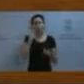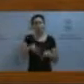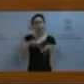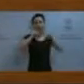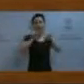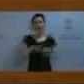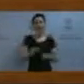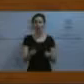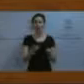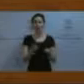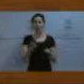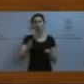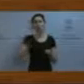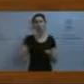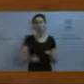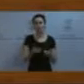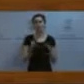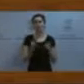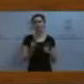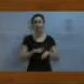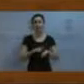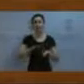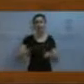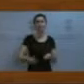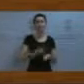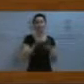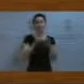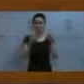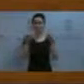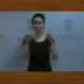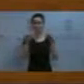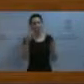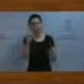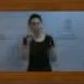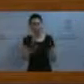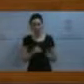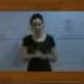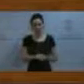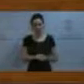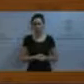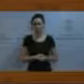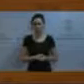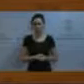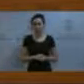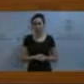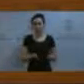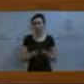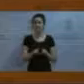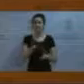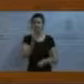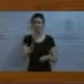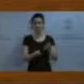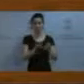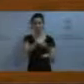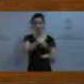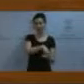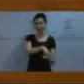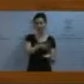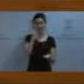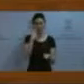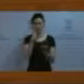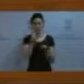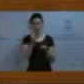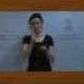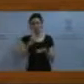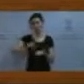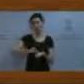controles de todo tipo en la empresa. Oiga, ¿y cómo es posible que estemos en el juzgado dilucidando por qué se contratan,